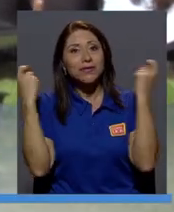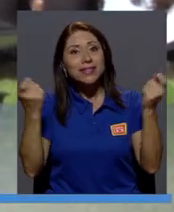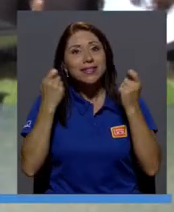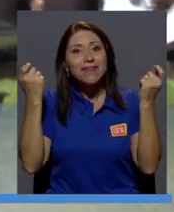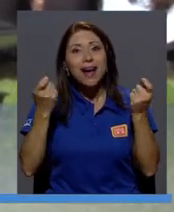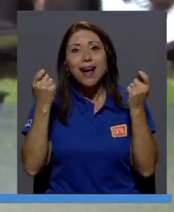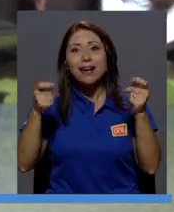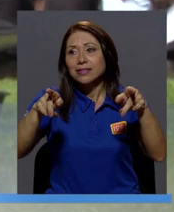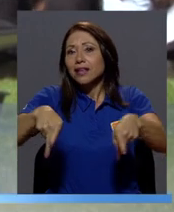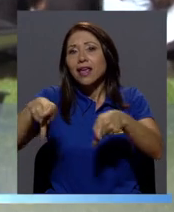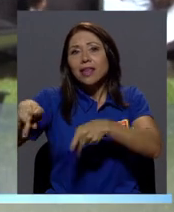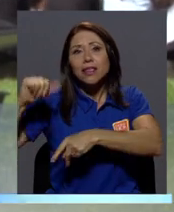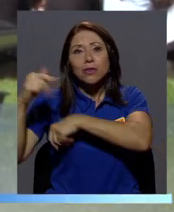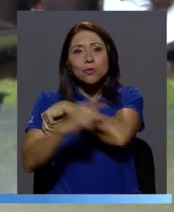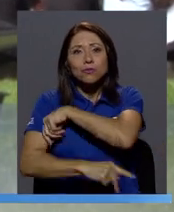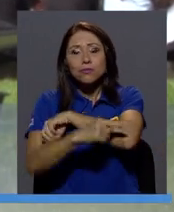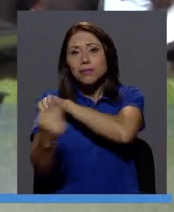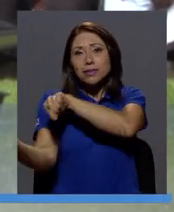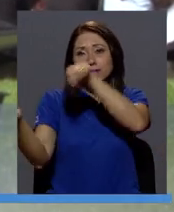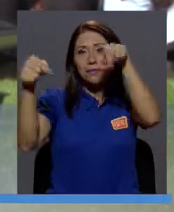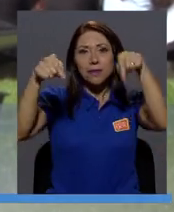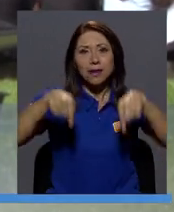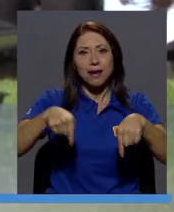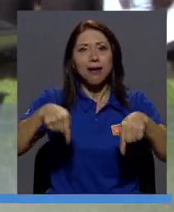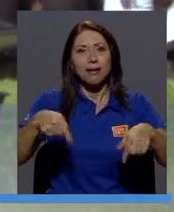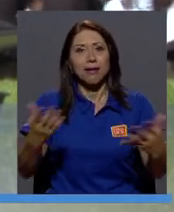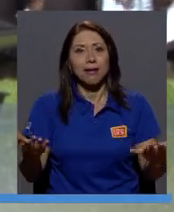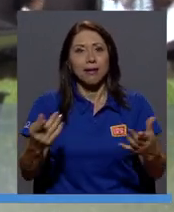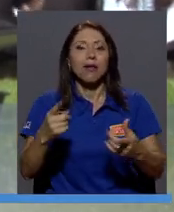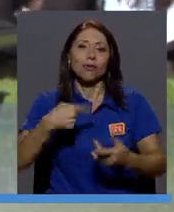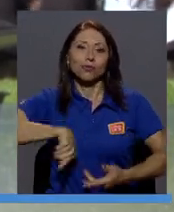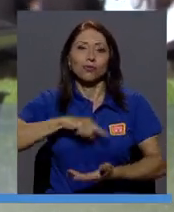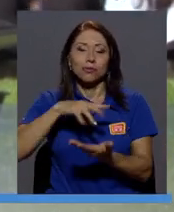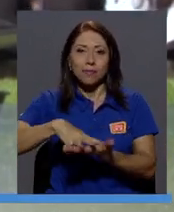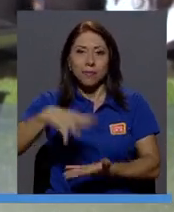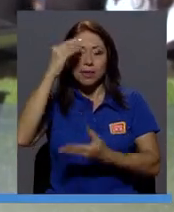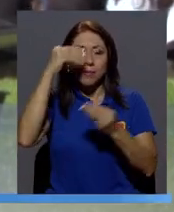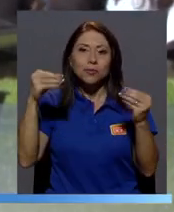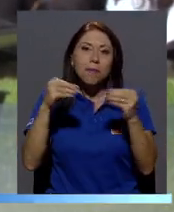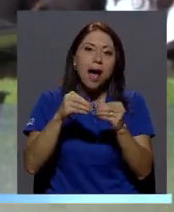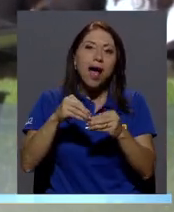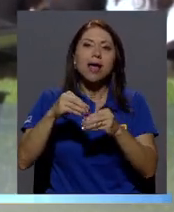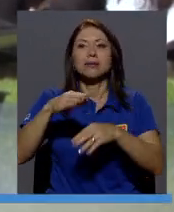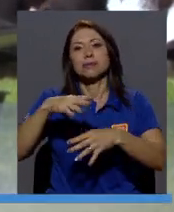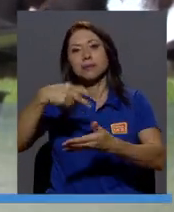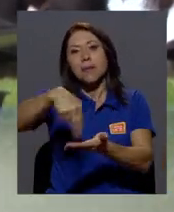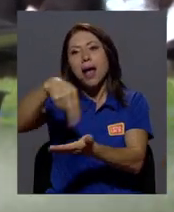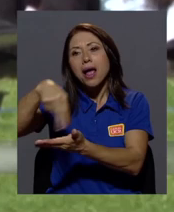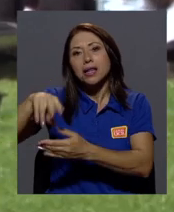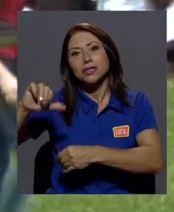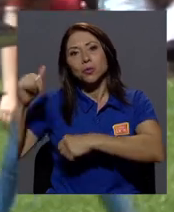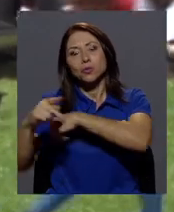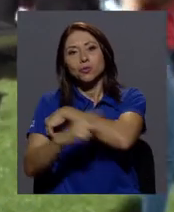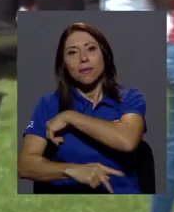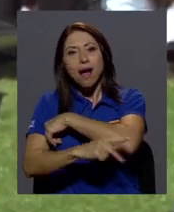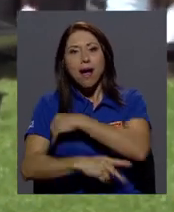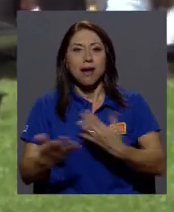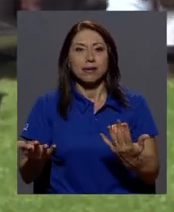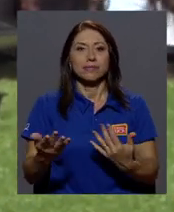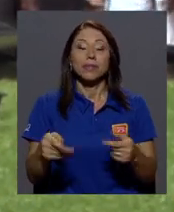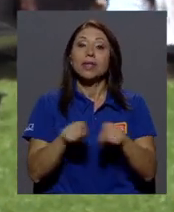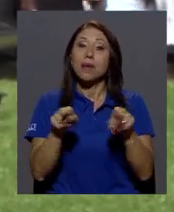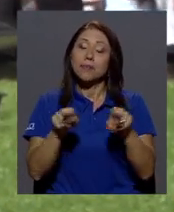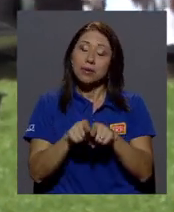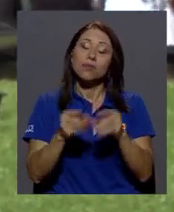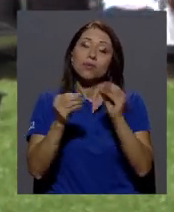que vienen gente de otros países y así? Entonces aprendemos más sobre los bailes de esos países. Y los profes es